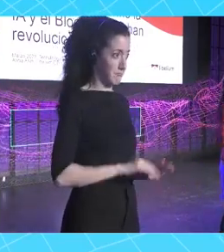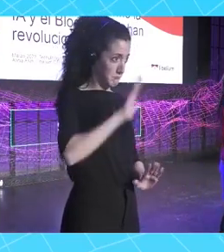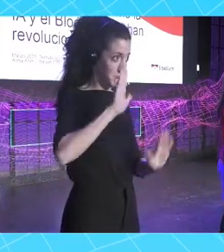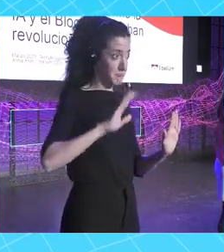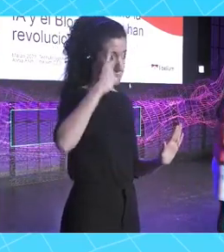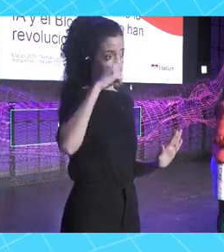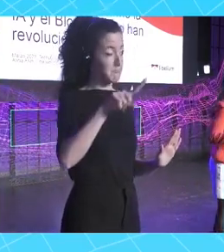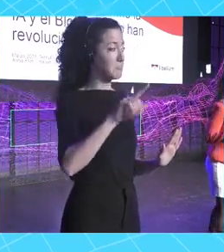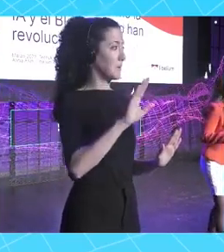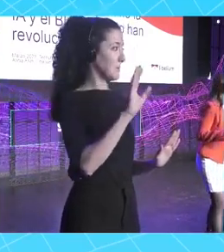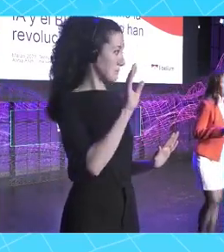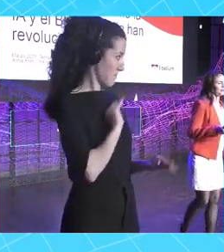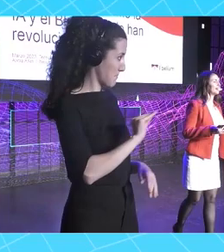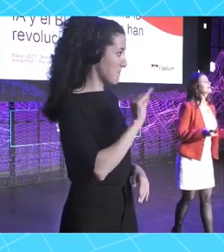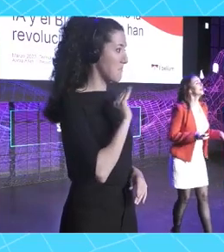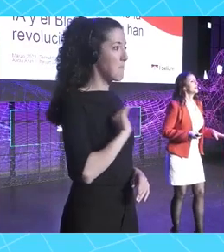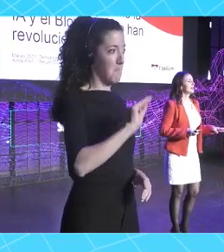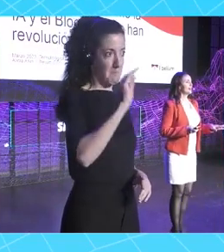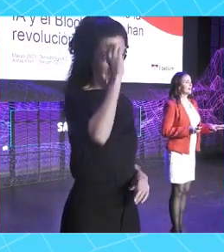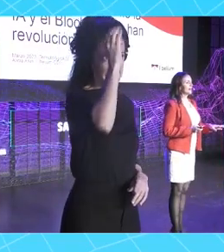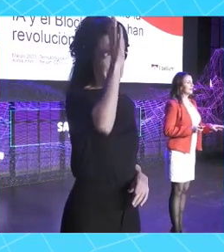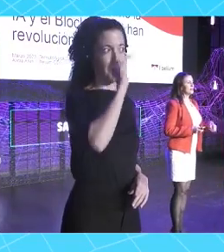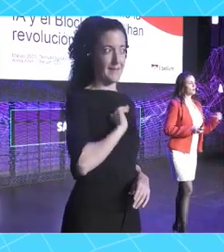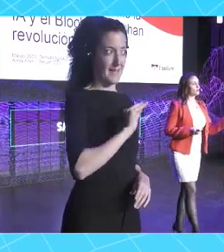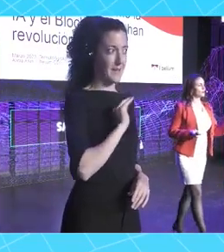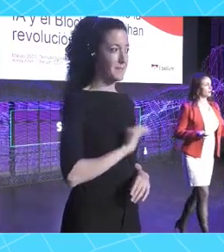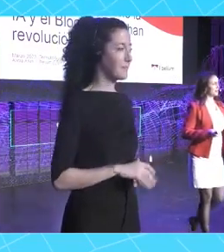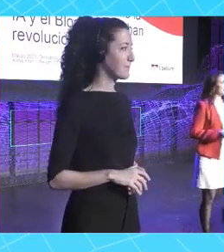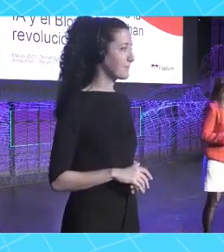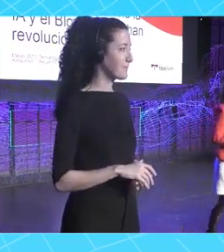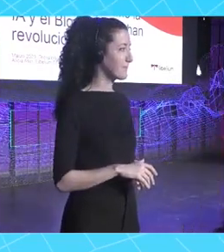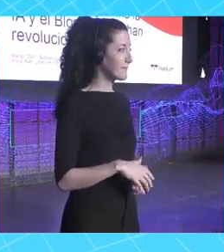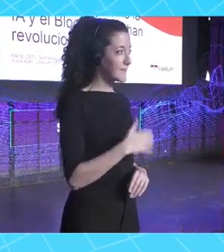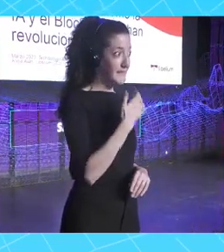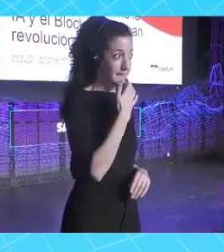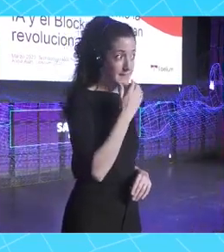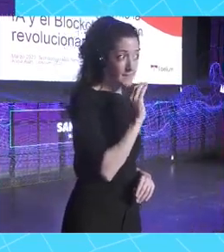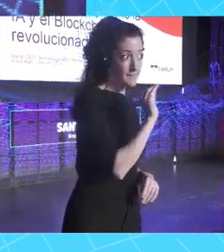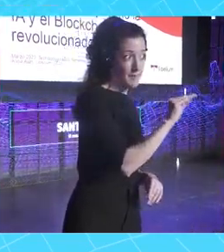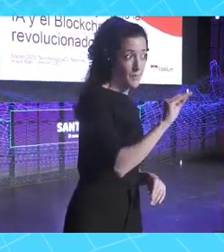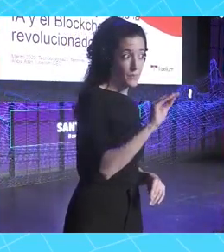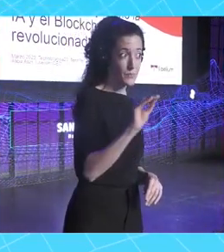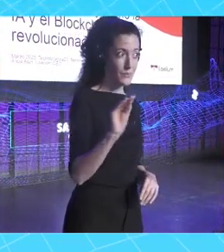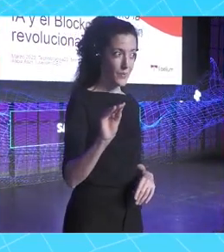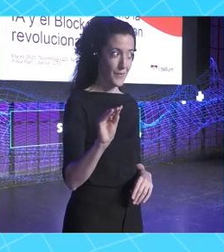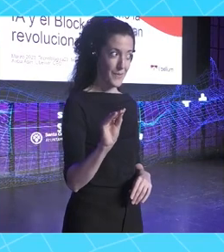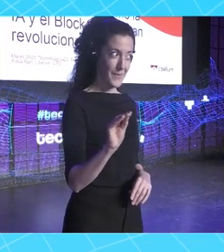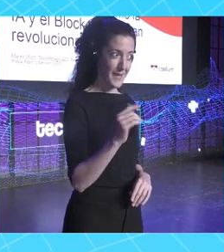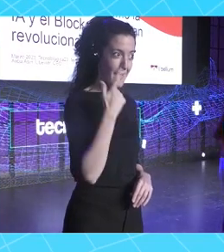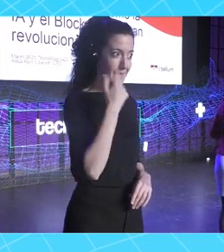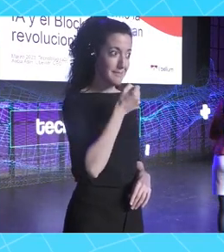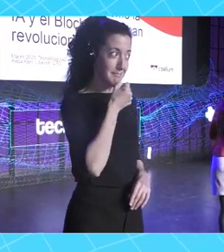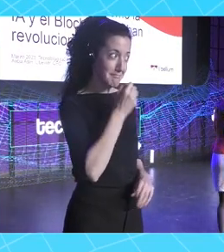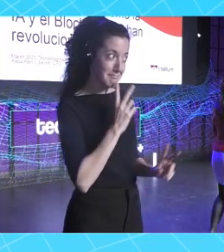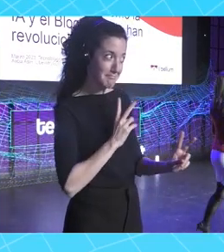bueno bastante nivel bastante nivel Y si pregunto también si bajara y preguntaría bueno